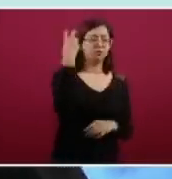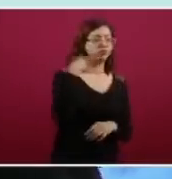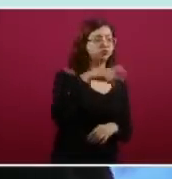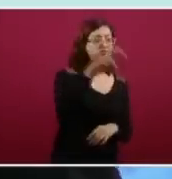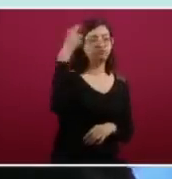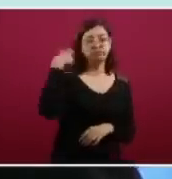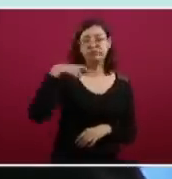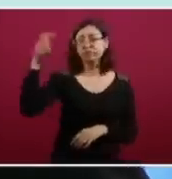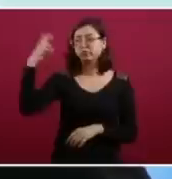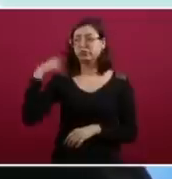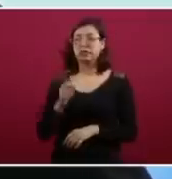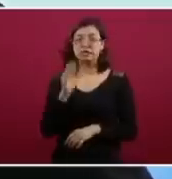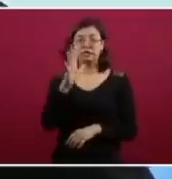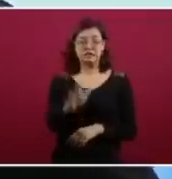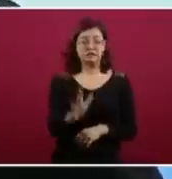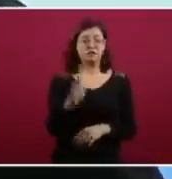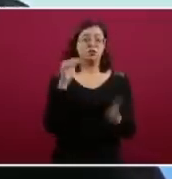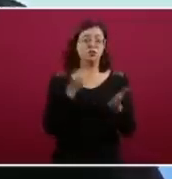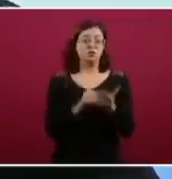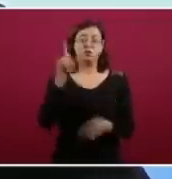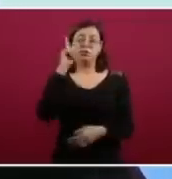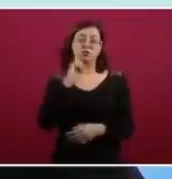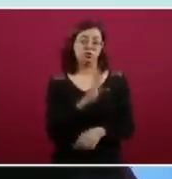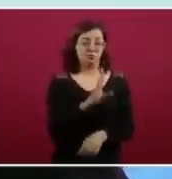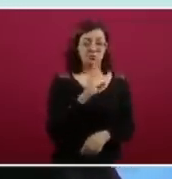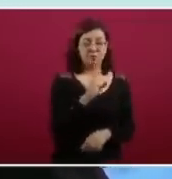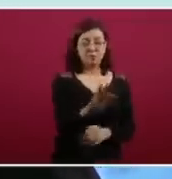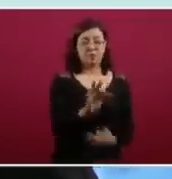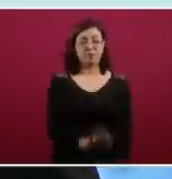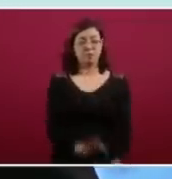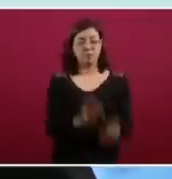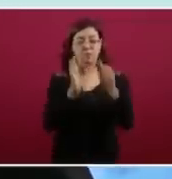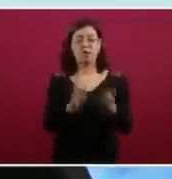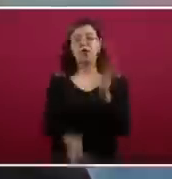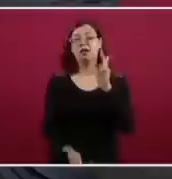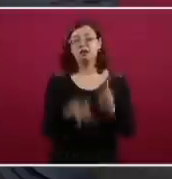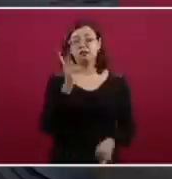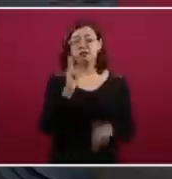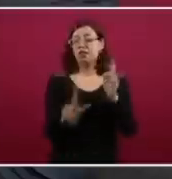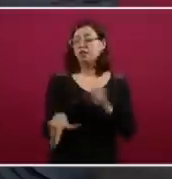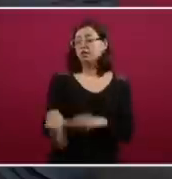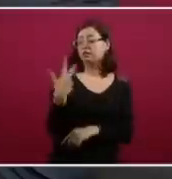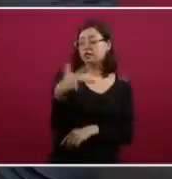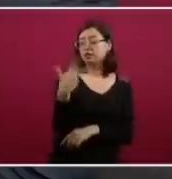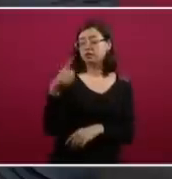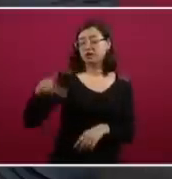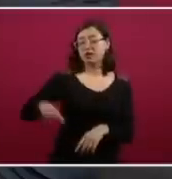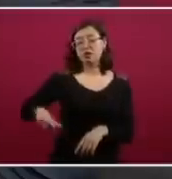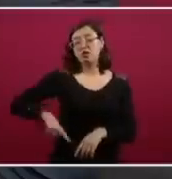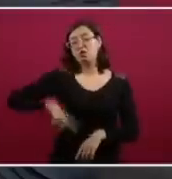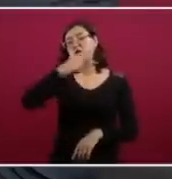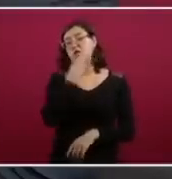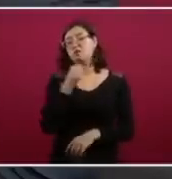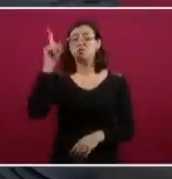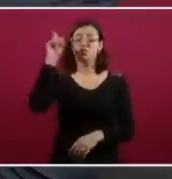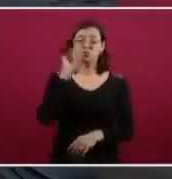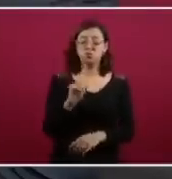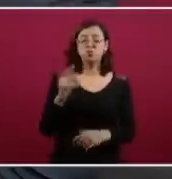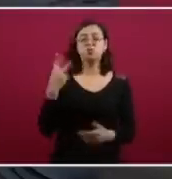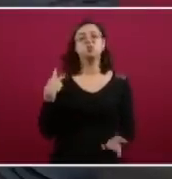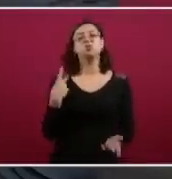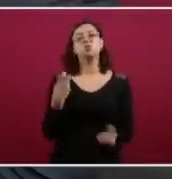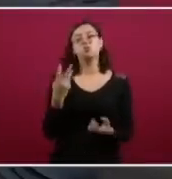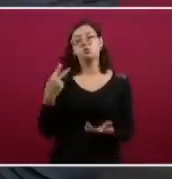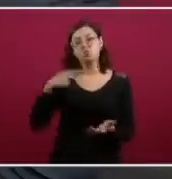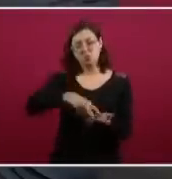con casi 5,000 mujeres, contamos con la presencia de 13 gobernadoras y gobernadoras y con